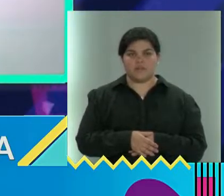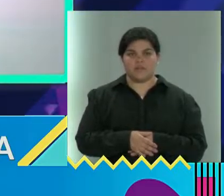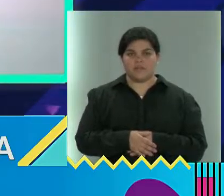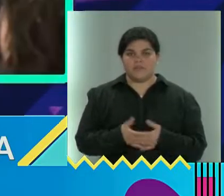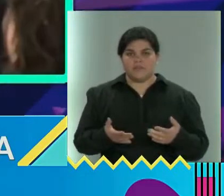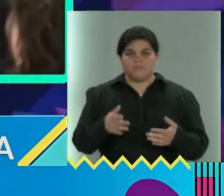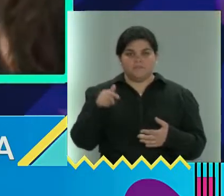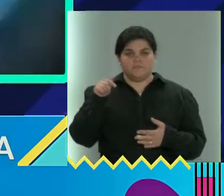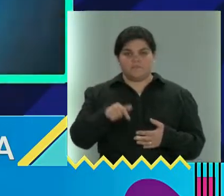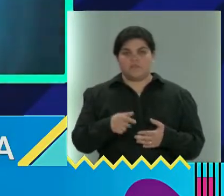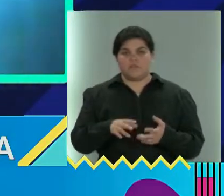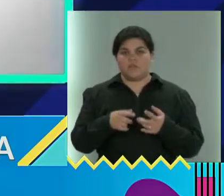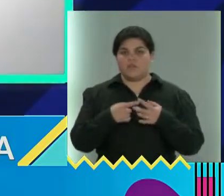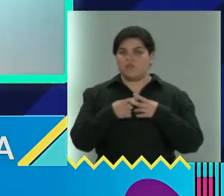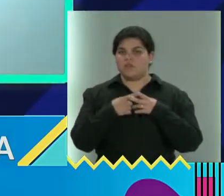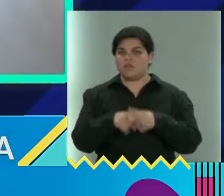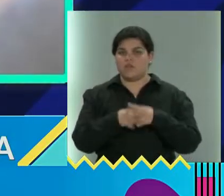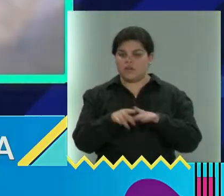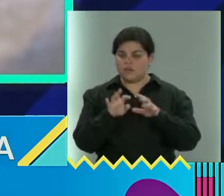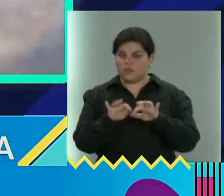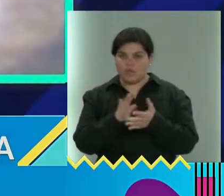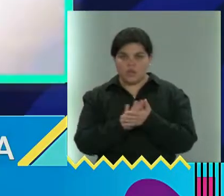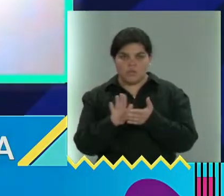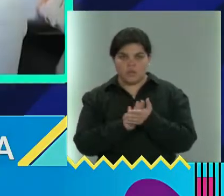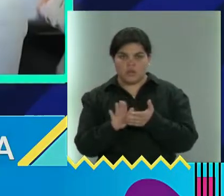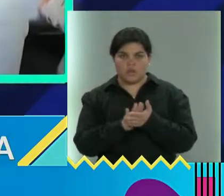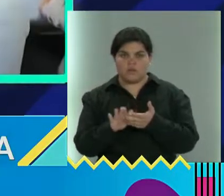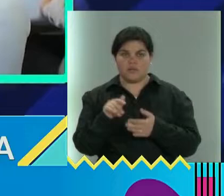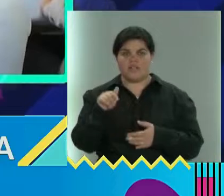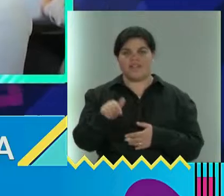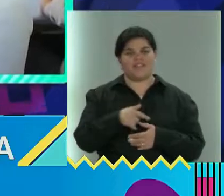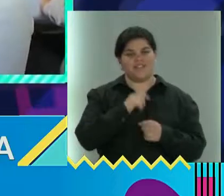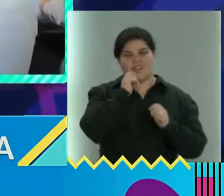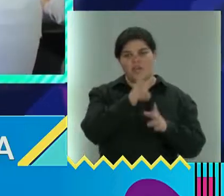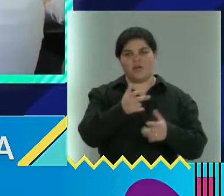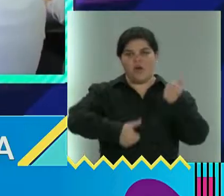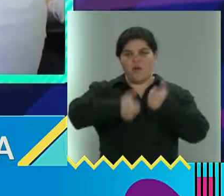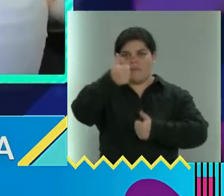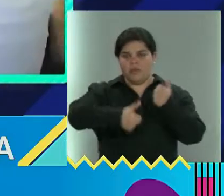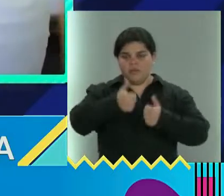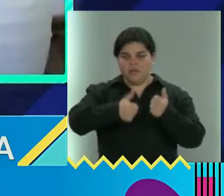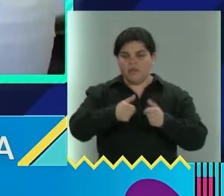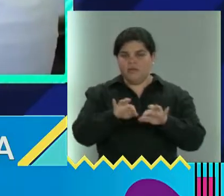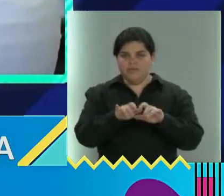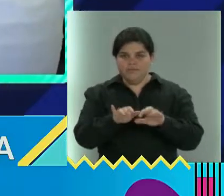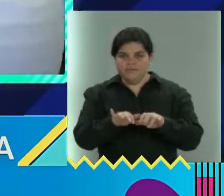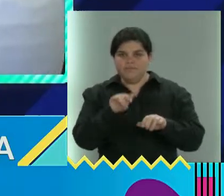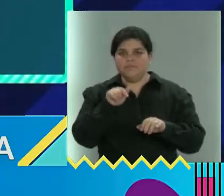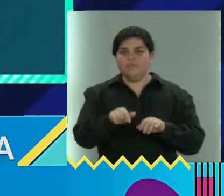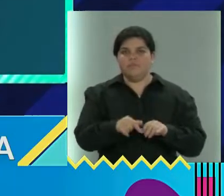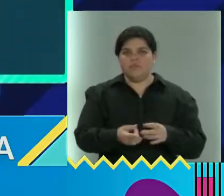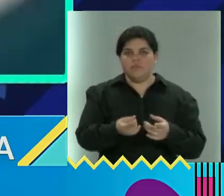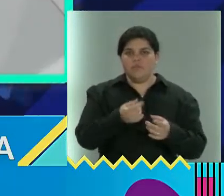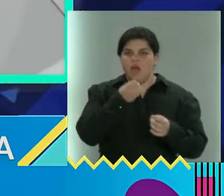la virtualidad, las nuevas tecnologías, y yo lo llamo la gran competencia digital, nos permite